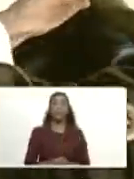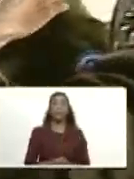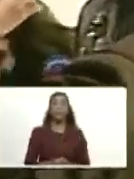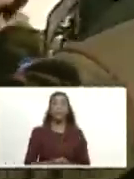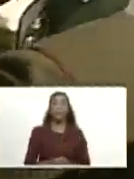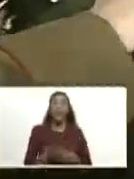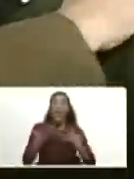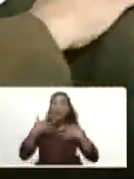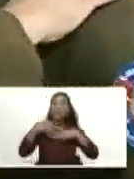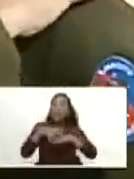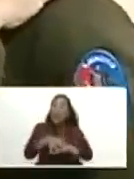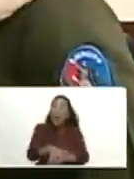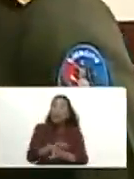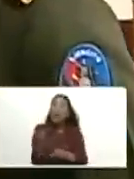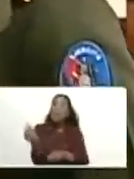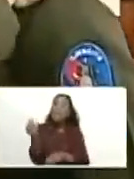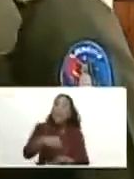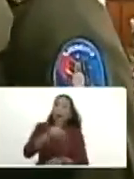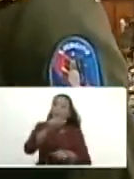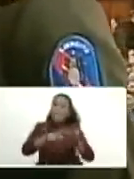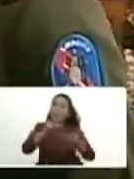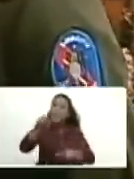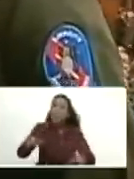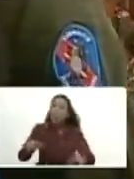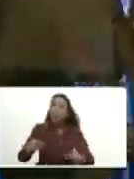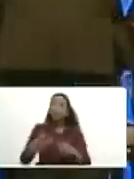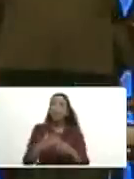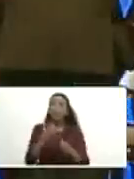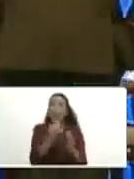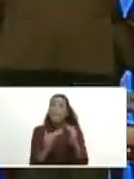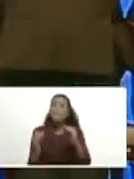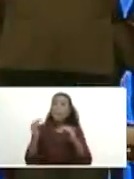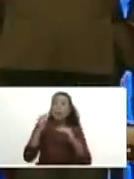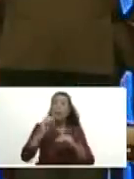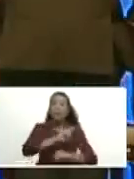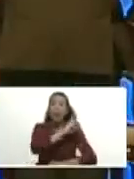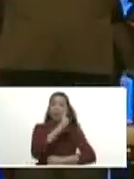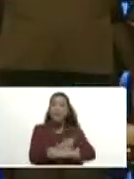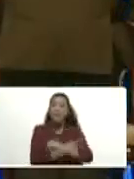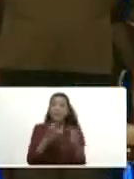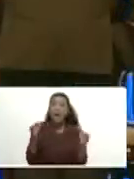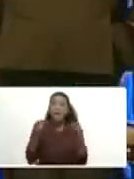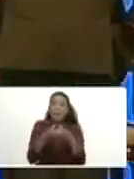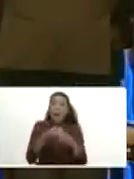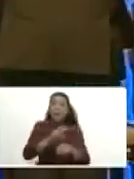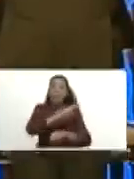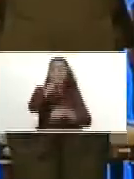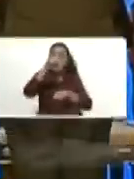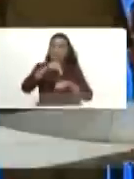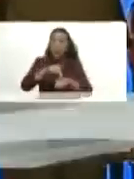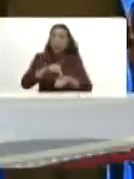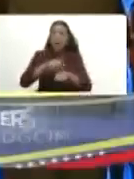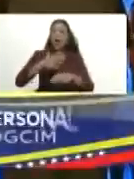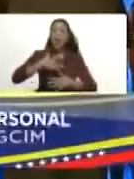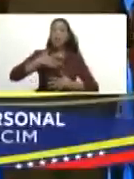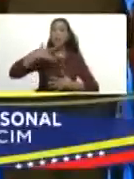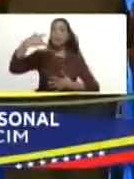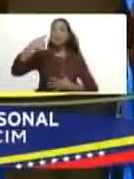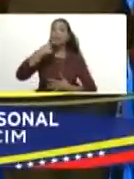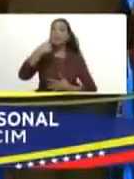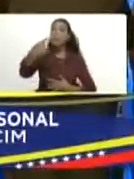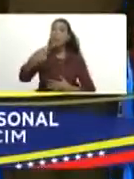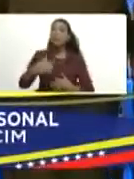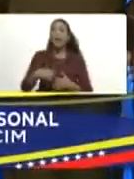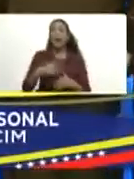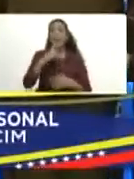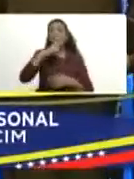E integrantes además del Estado Mayor Superior de la Fuerza Armada Nacional Bolivariana. El espíritu, lo decía el comandante